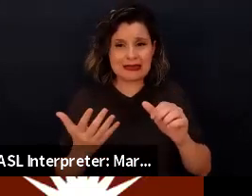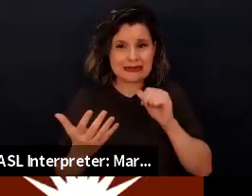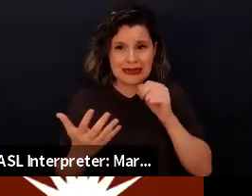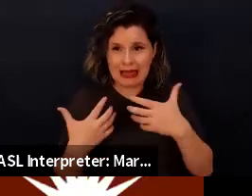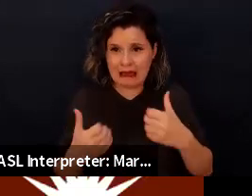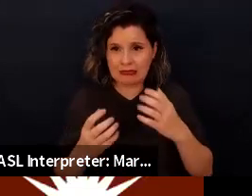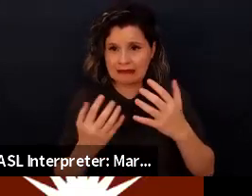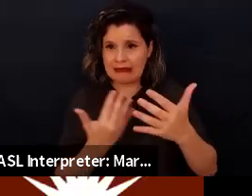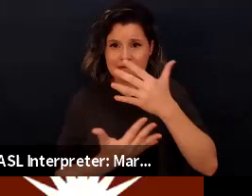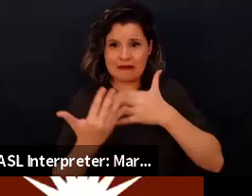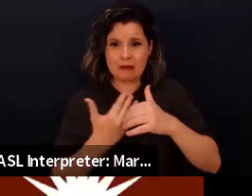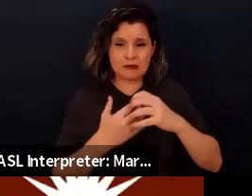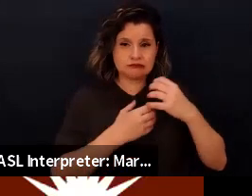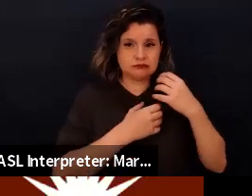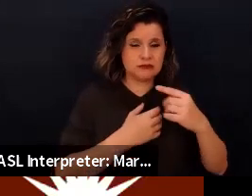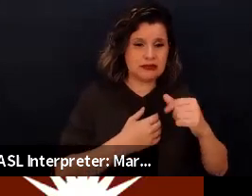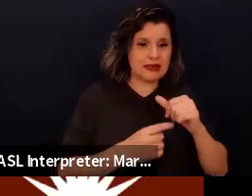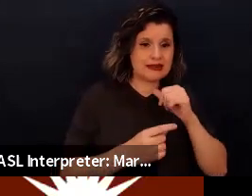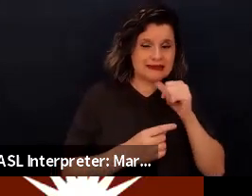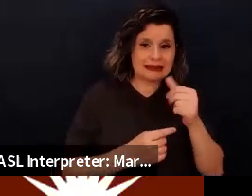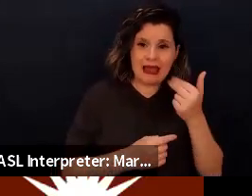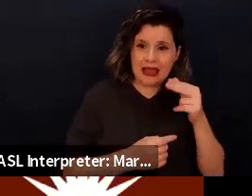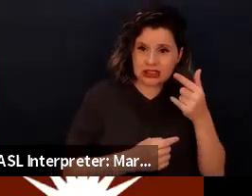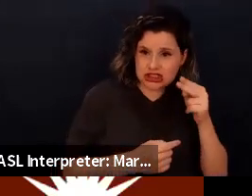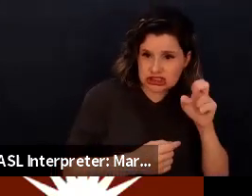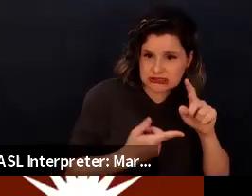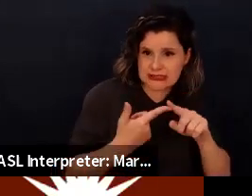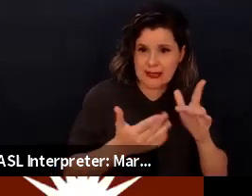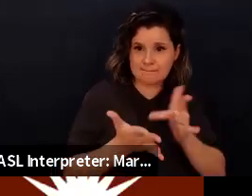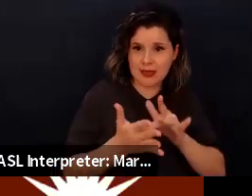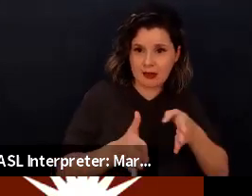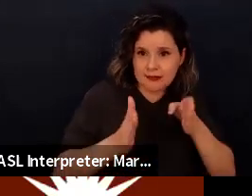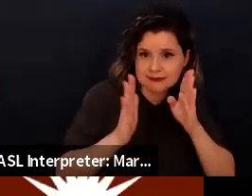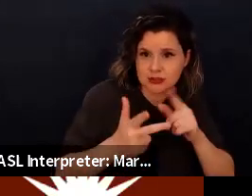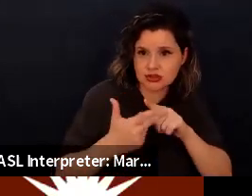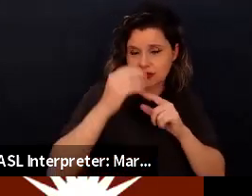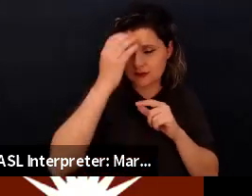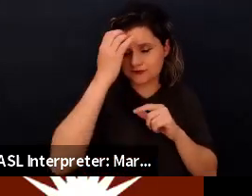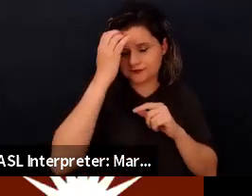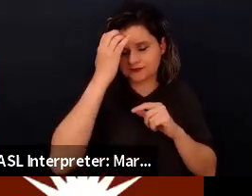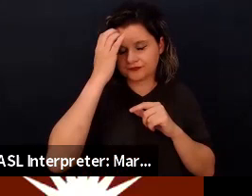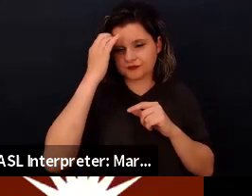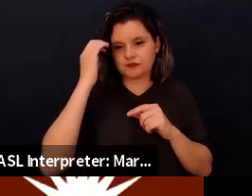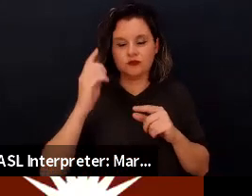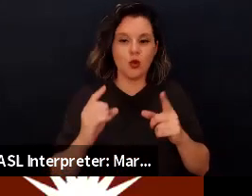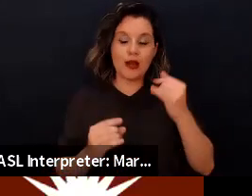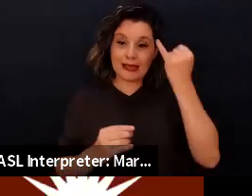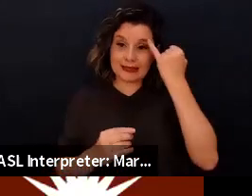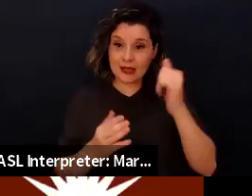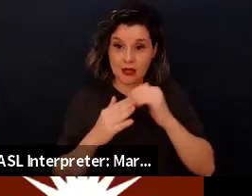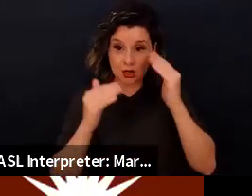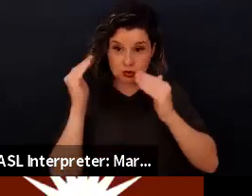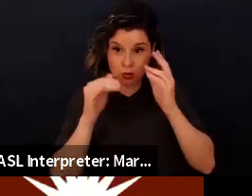estén sufriendo de falta de higiene, de atención médica, y algo como por ejemplo la idea de que un adulto